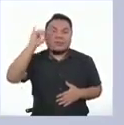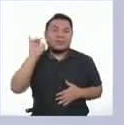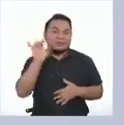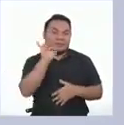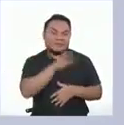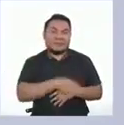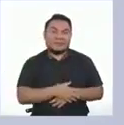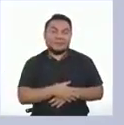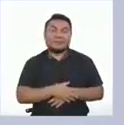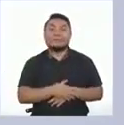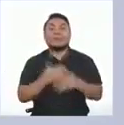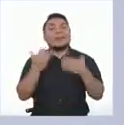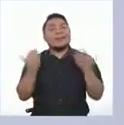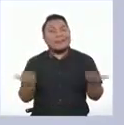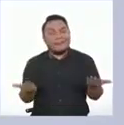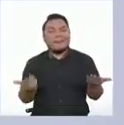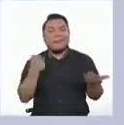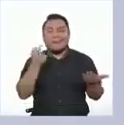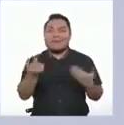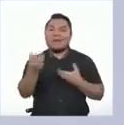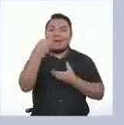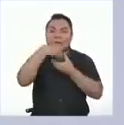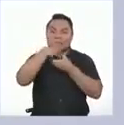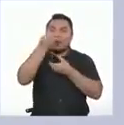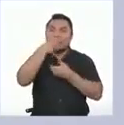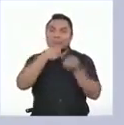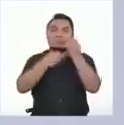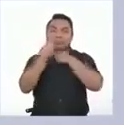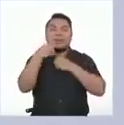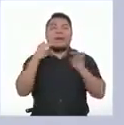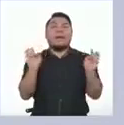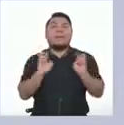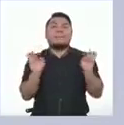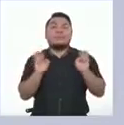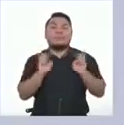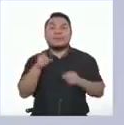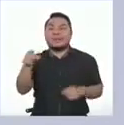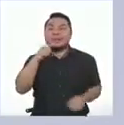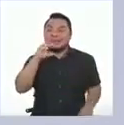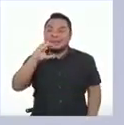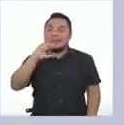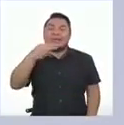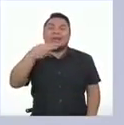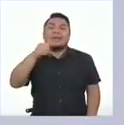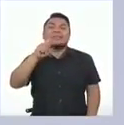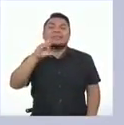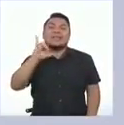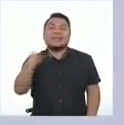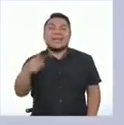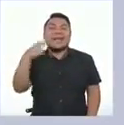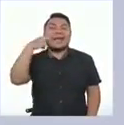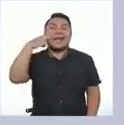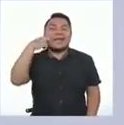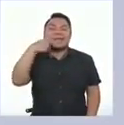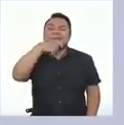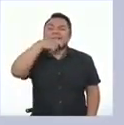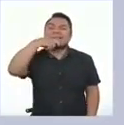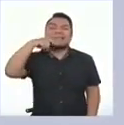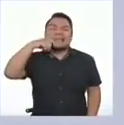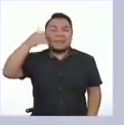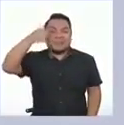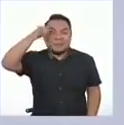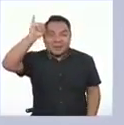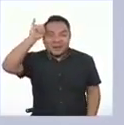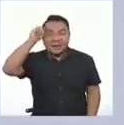etc. Es por ello que obtenemos proteína al consumir charqui, que es carne deshidratada de vaca,